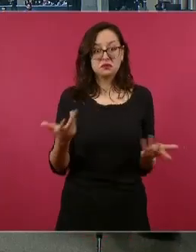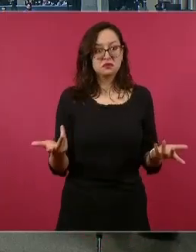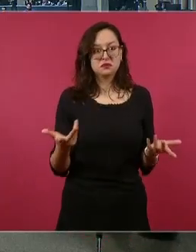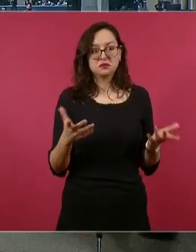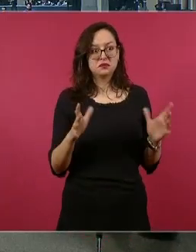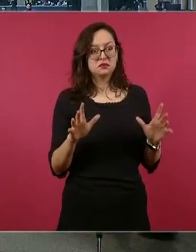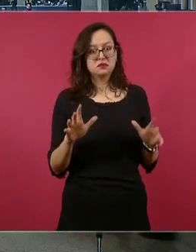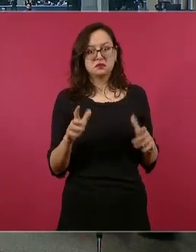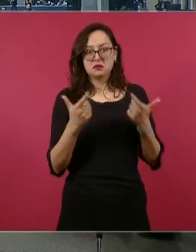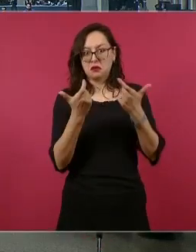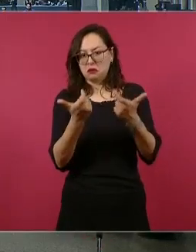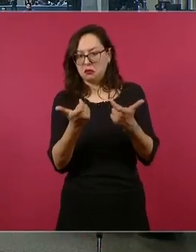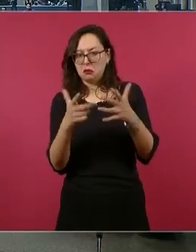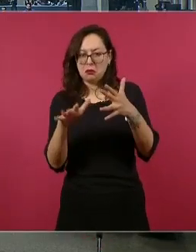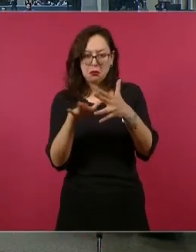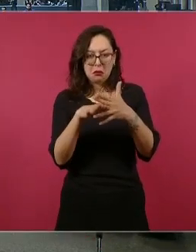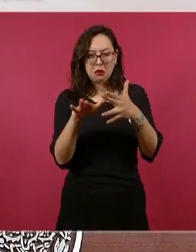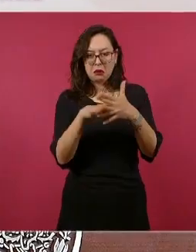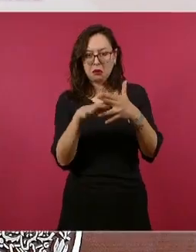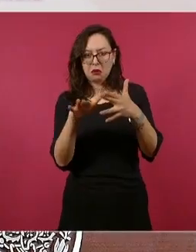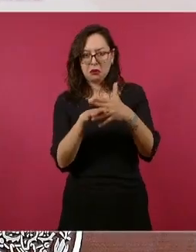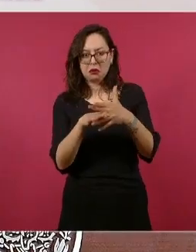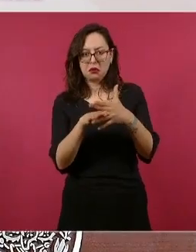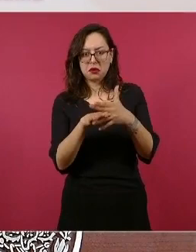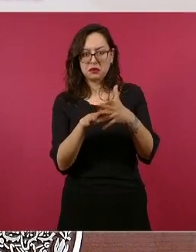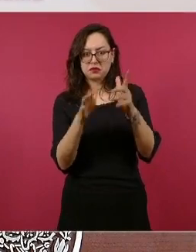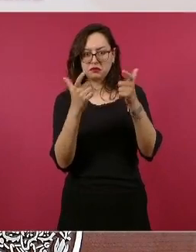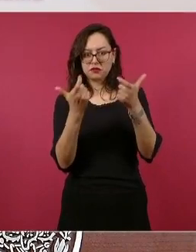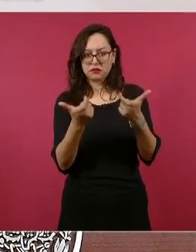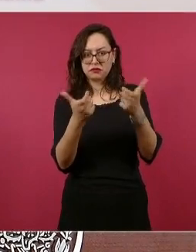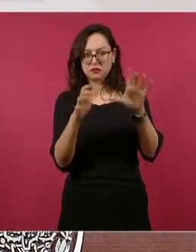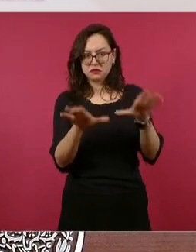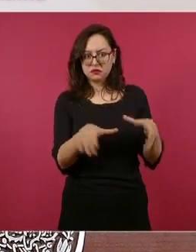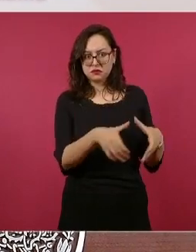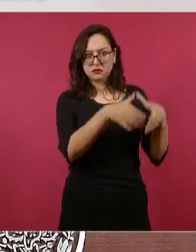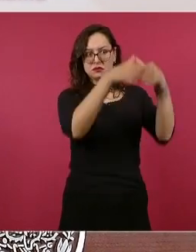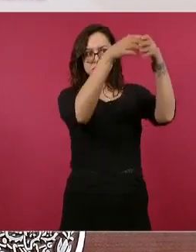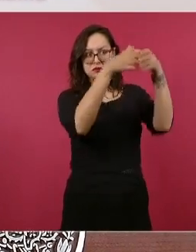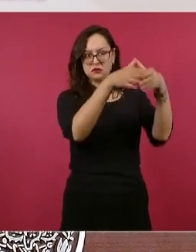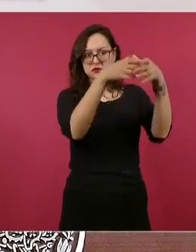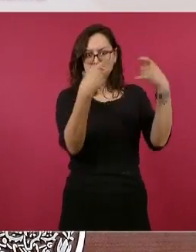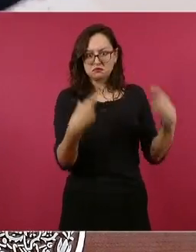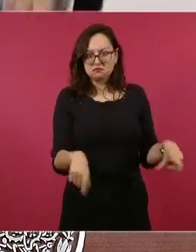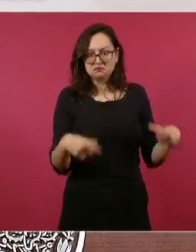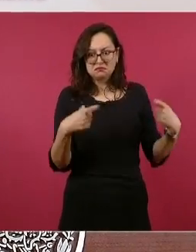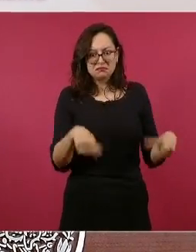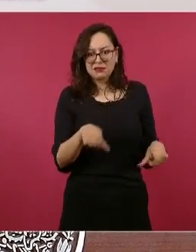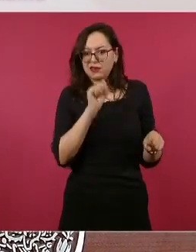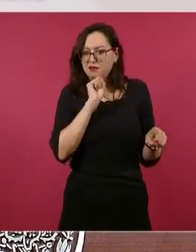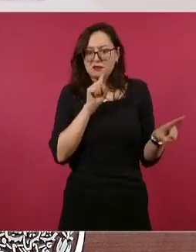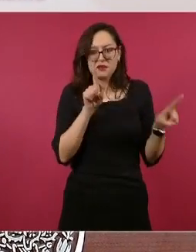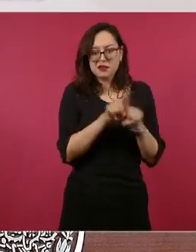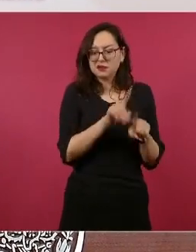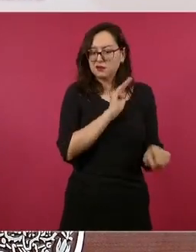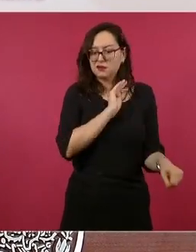sectores medios incluso le va a seguir yendo bien a los de arriba